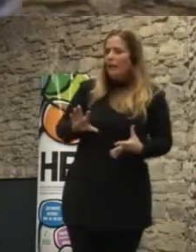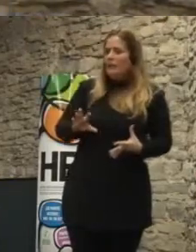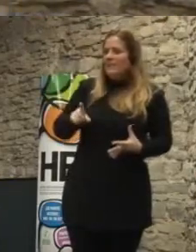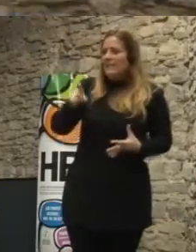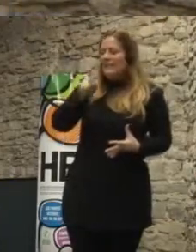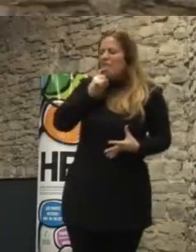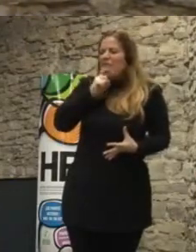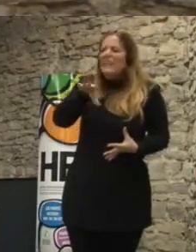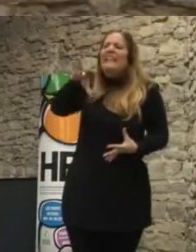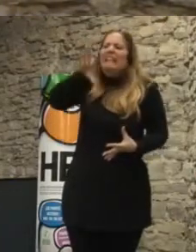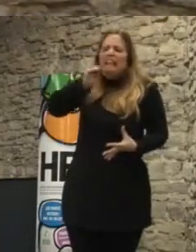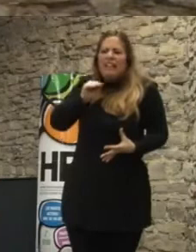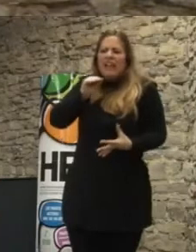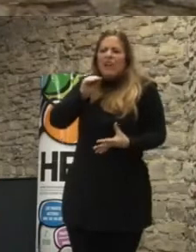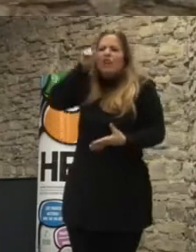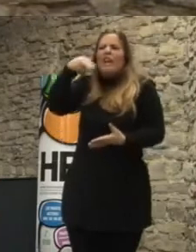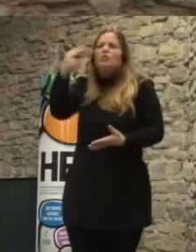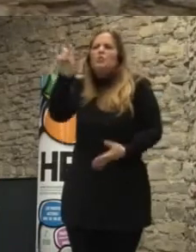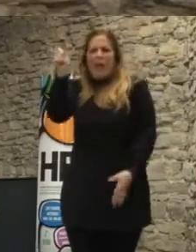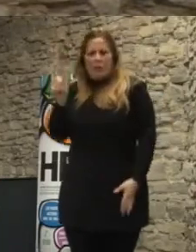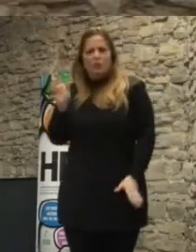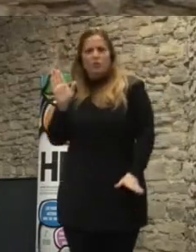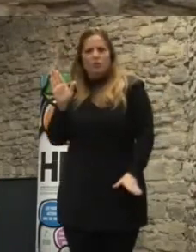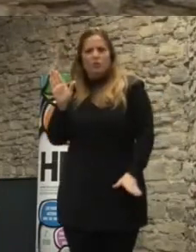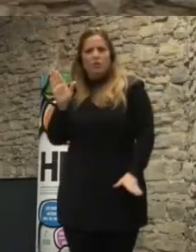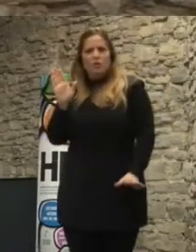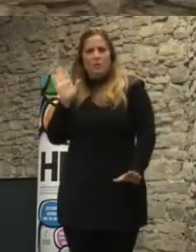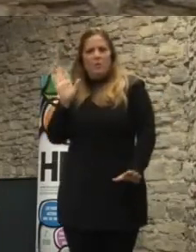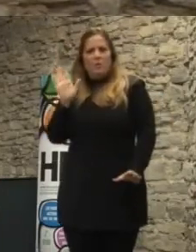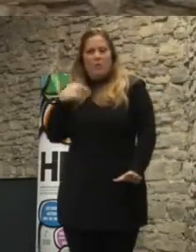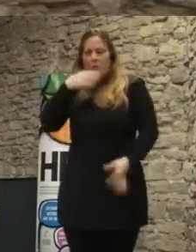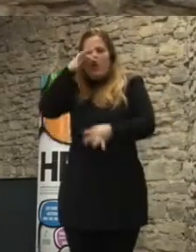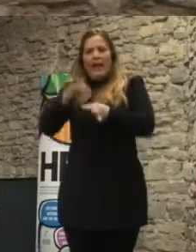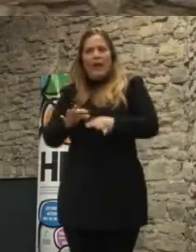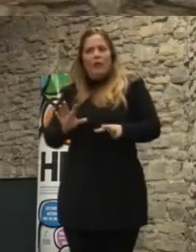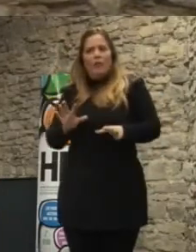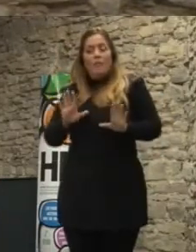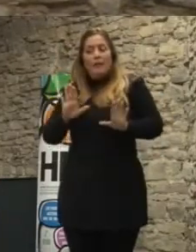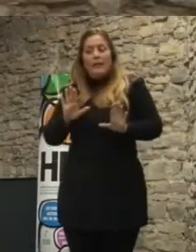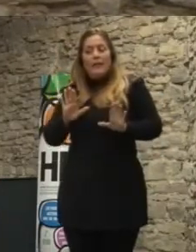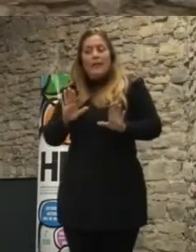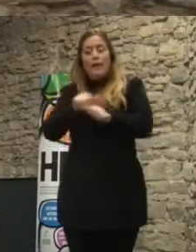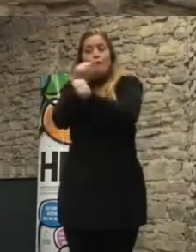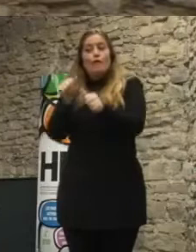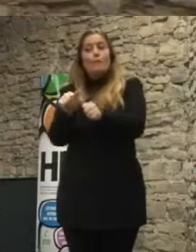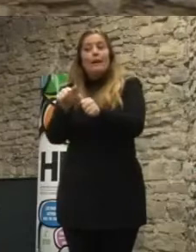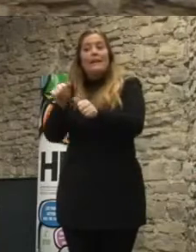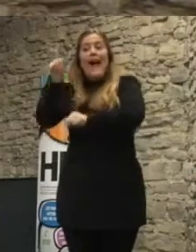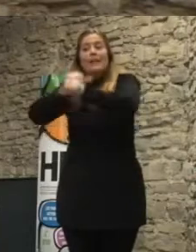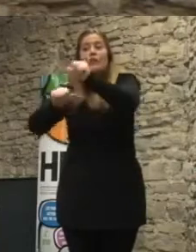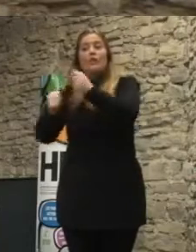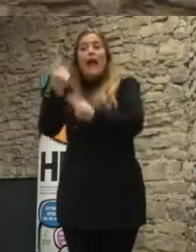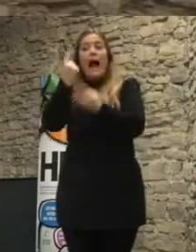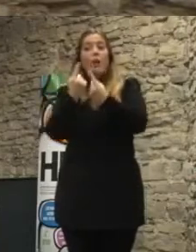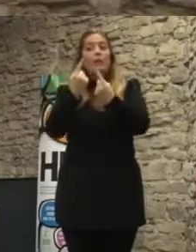hilvanar, a lo mejor, ¿no? Entonces, a lo mejor lo que pasa es que determinadas formas están en crisis mientras